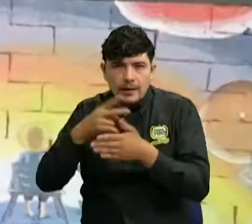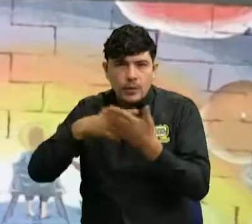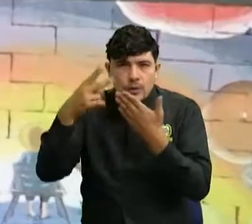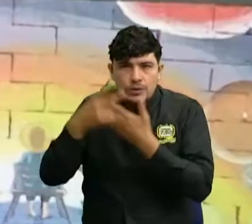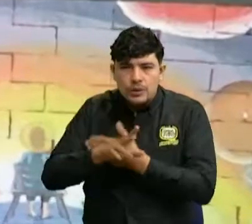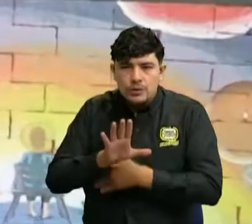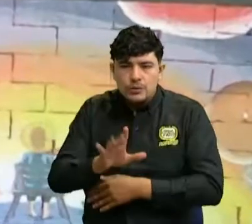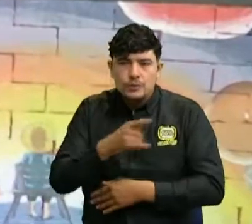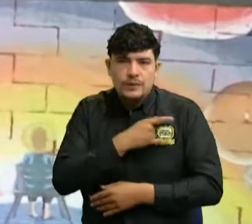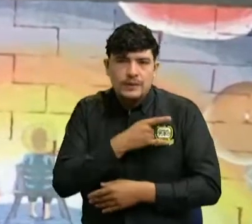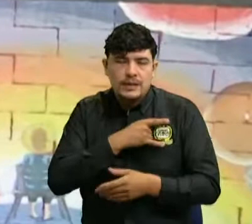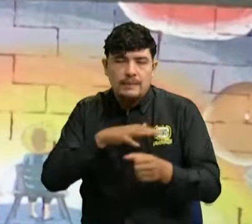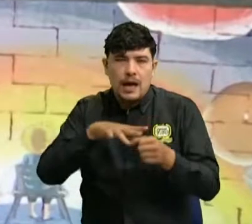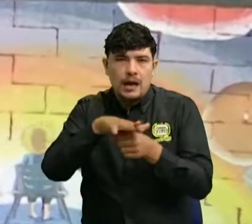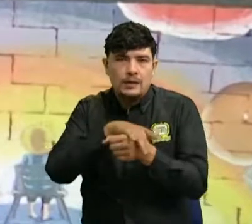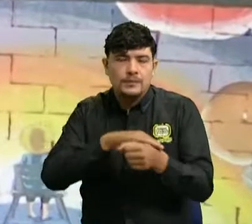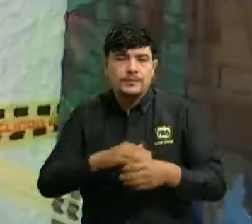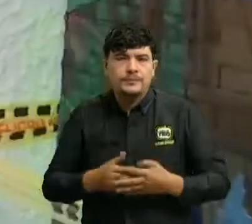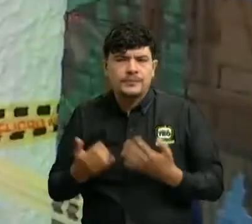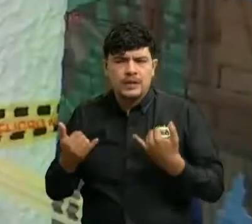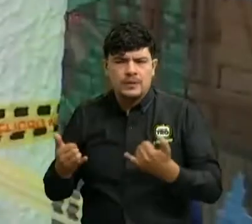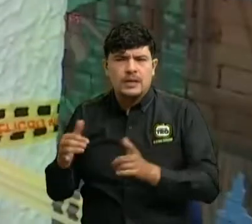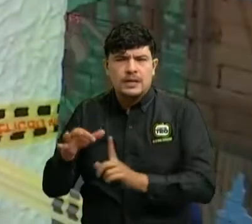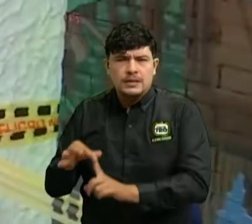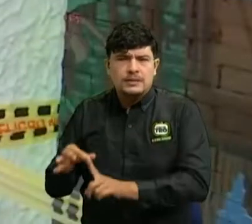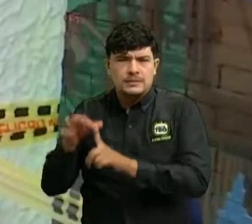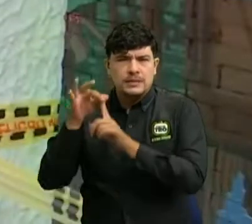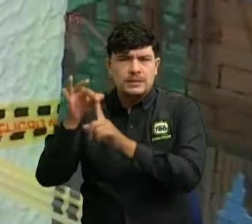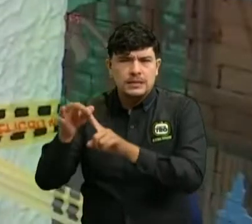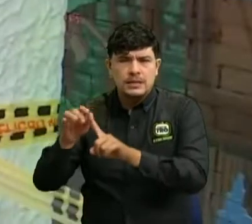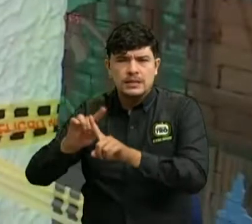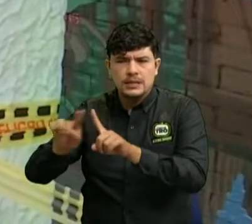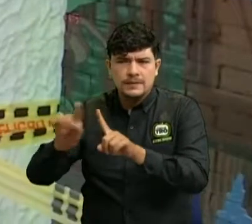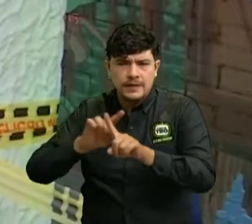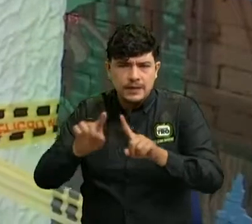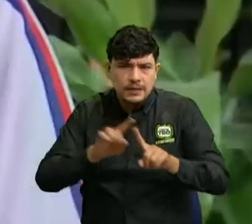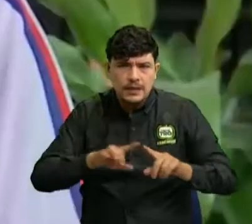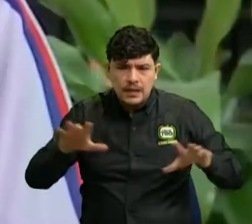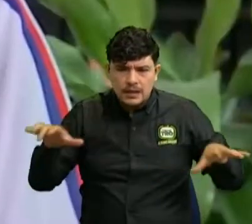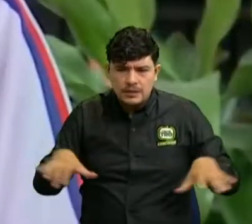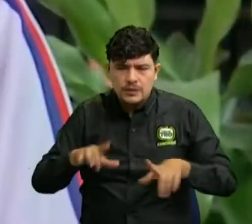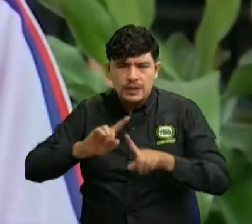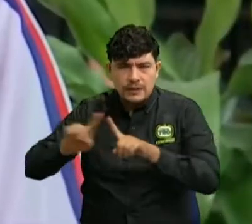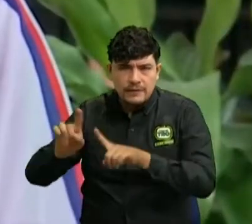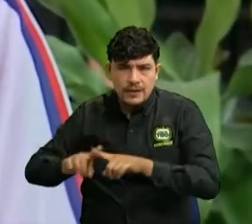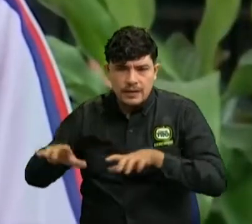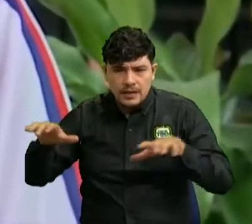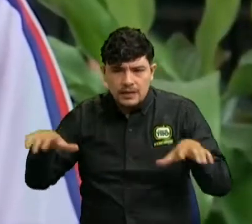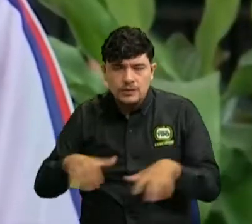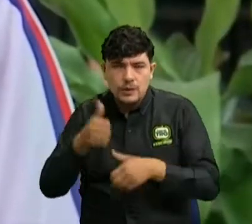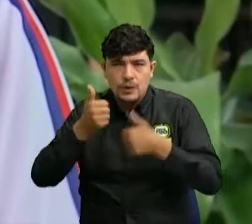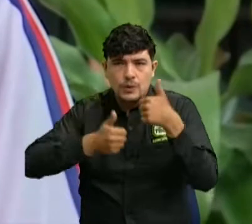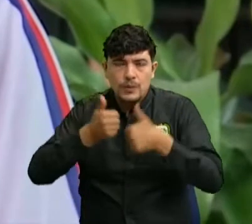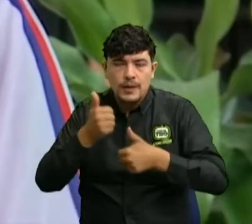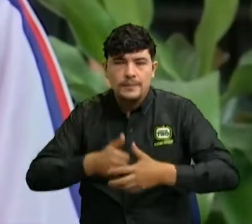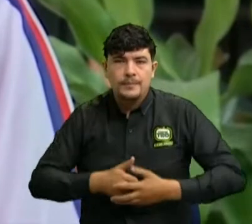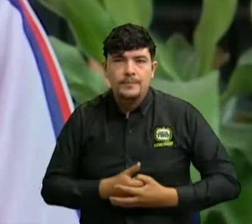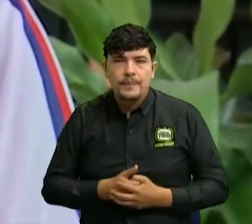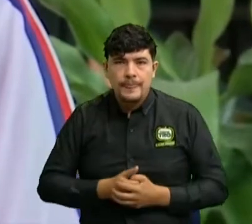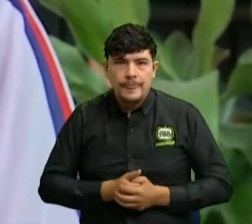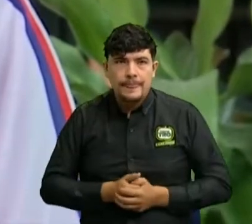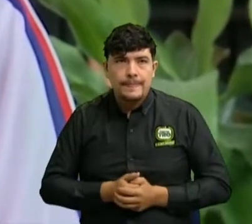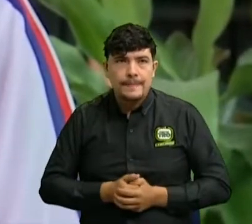al Barrio. Especialidades de las que tiene como tecnologías el